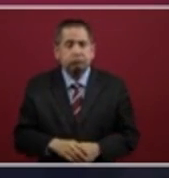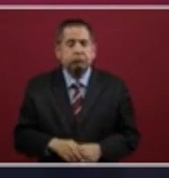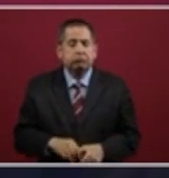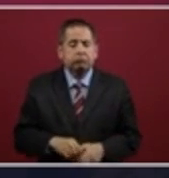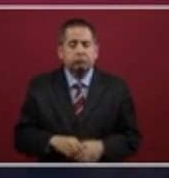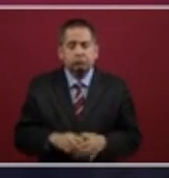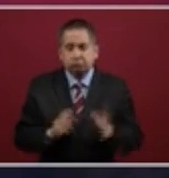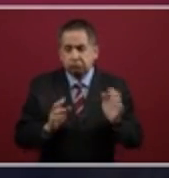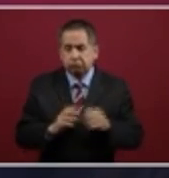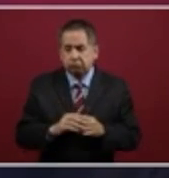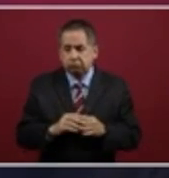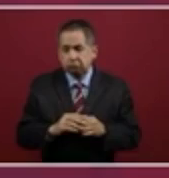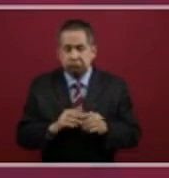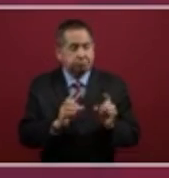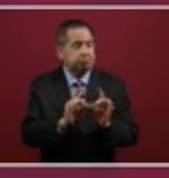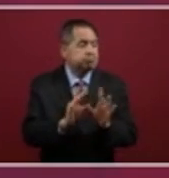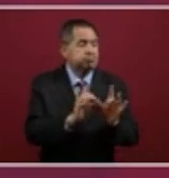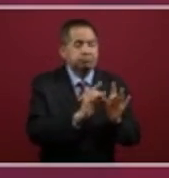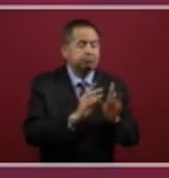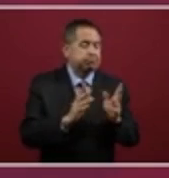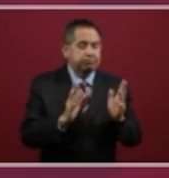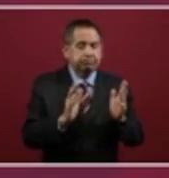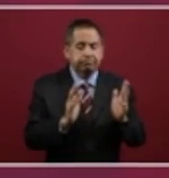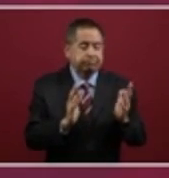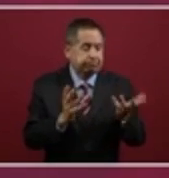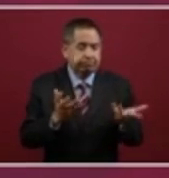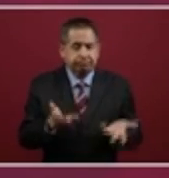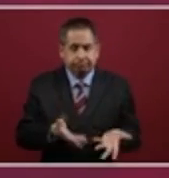como se presentaron las circunstancias, pues